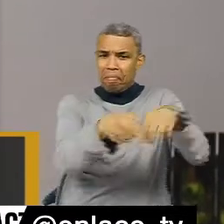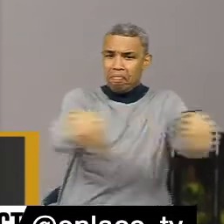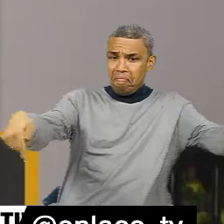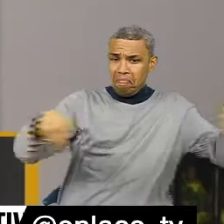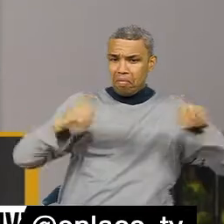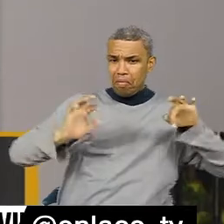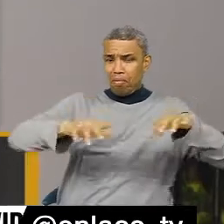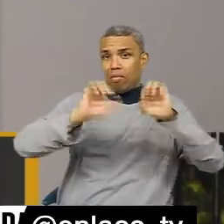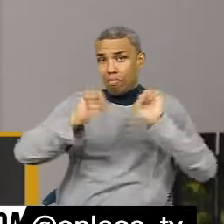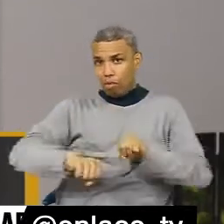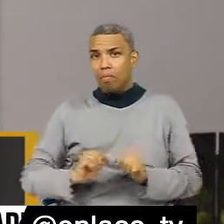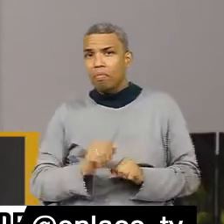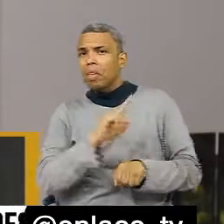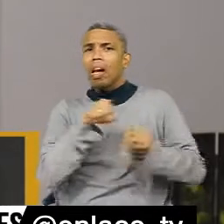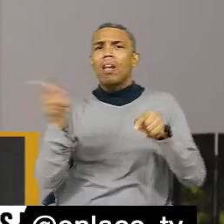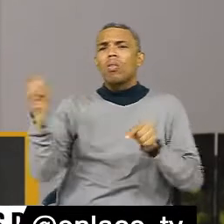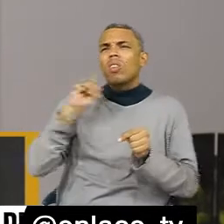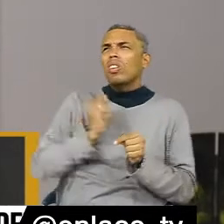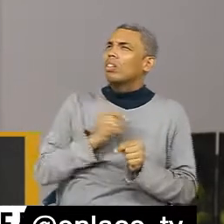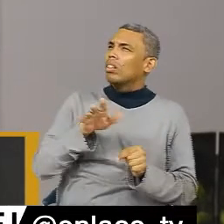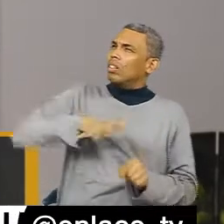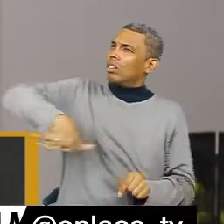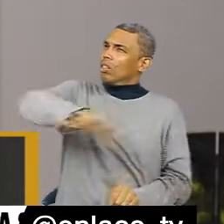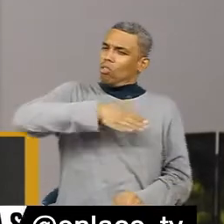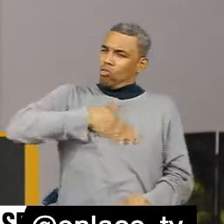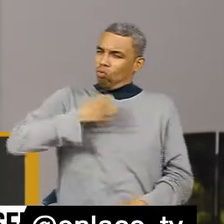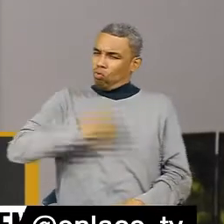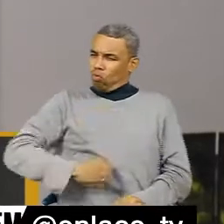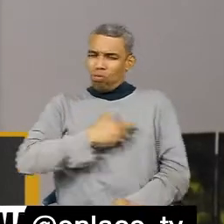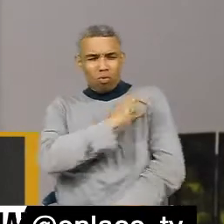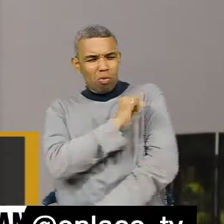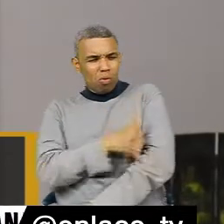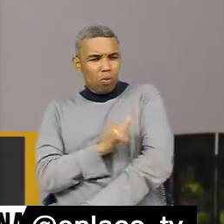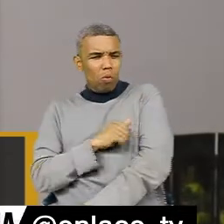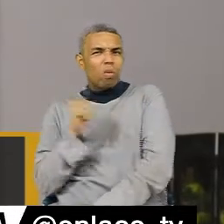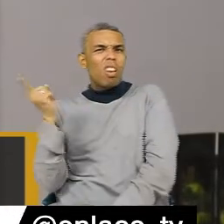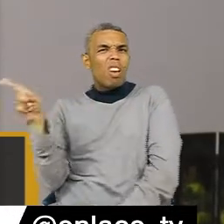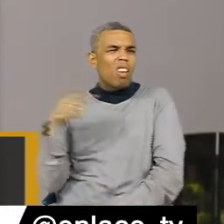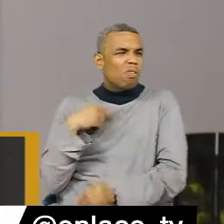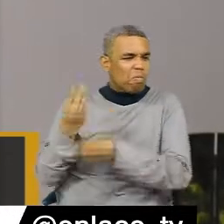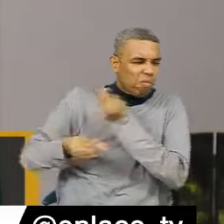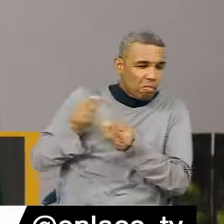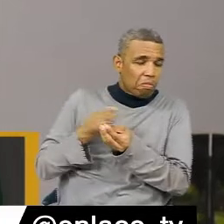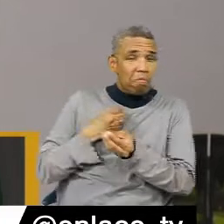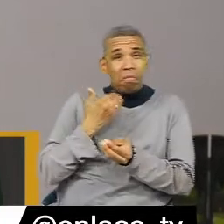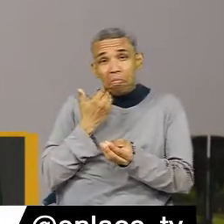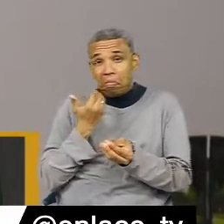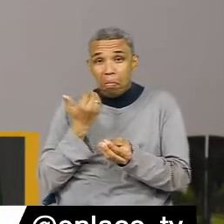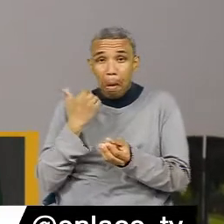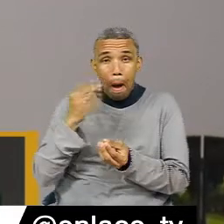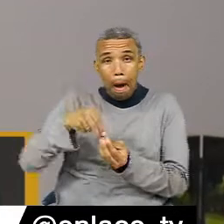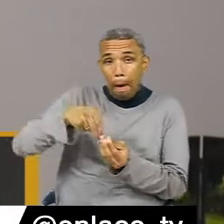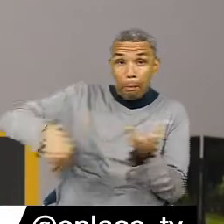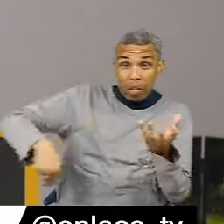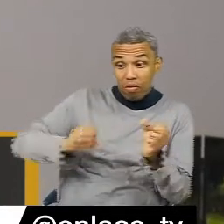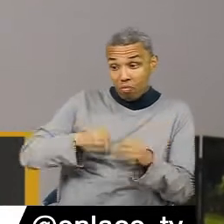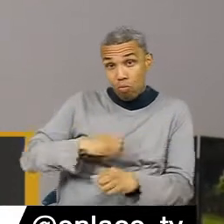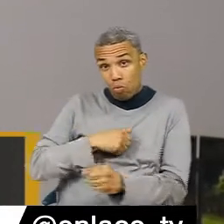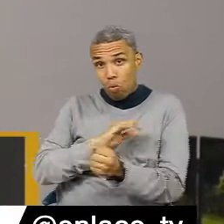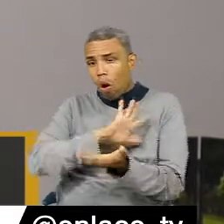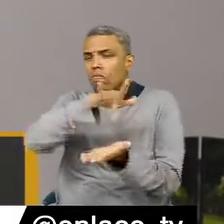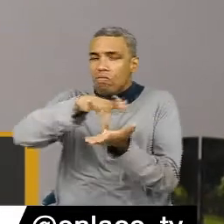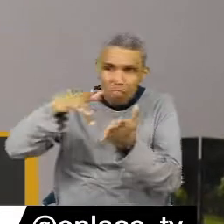Yondó, y esta es la oportunidad para dar a conocerlos a ellos y que nosotros también sepamos de qué se trata esto, ¿no? ¿Quiénes finalmente van a participar de este congreso internacional?